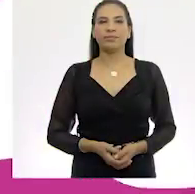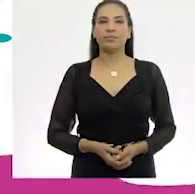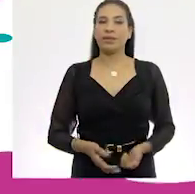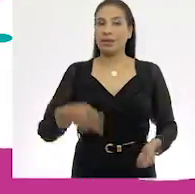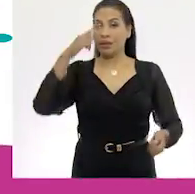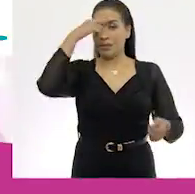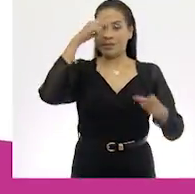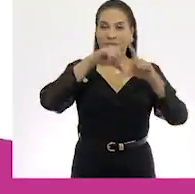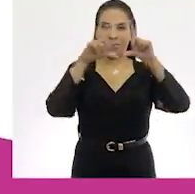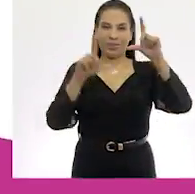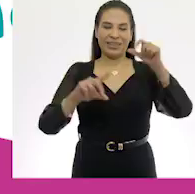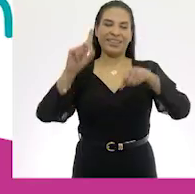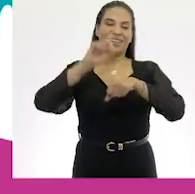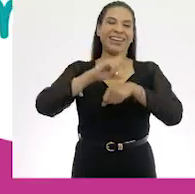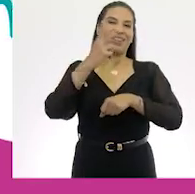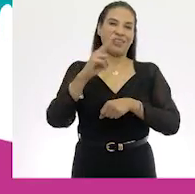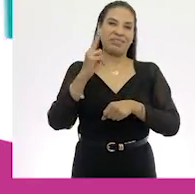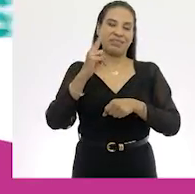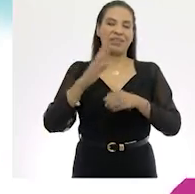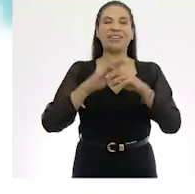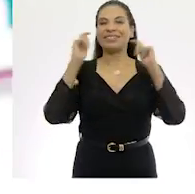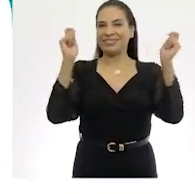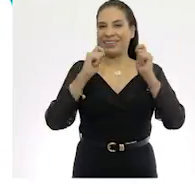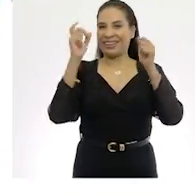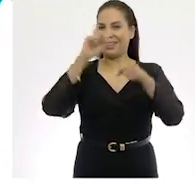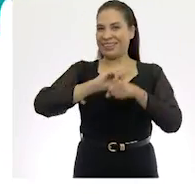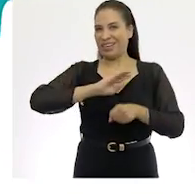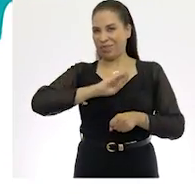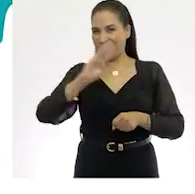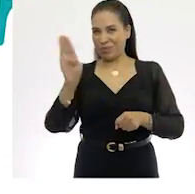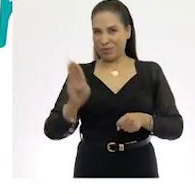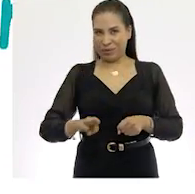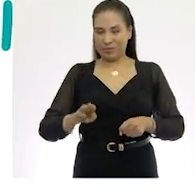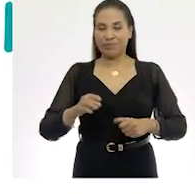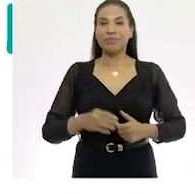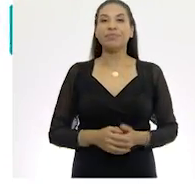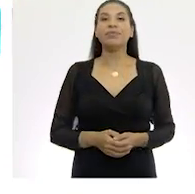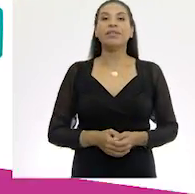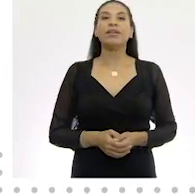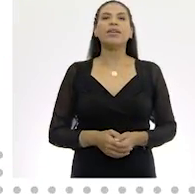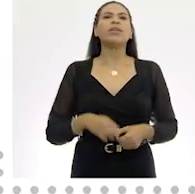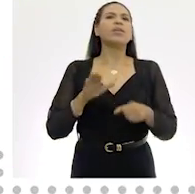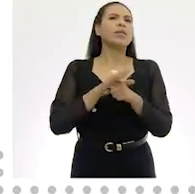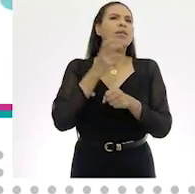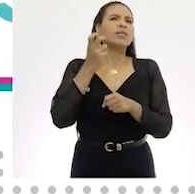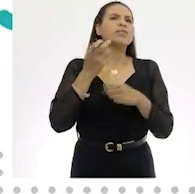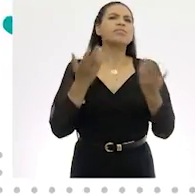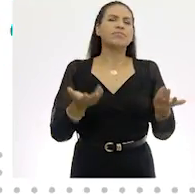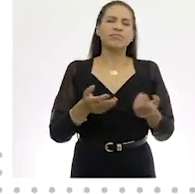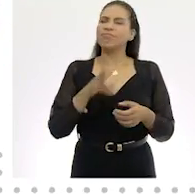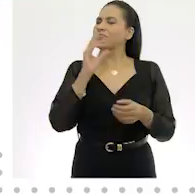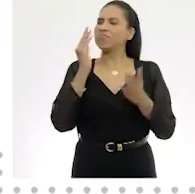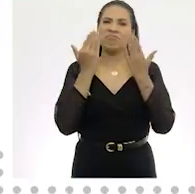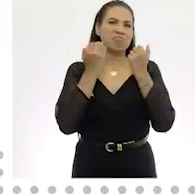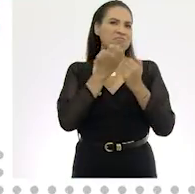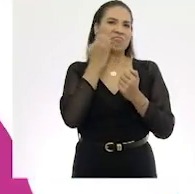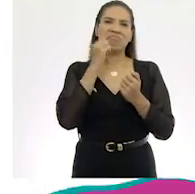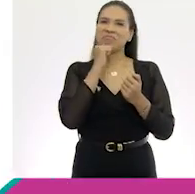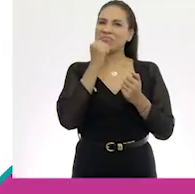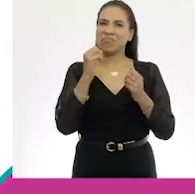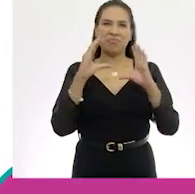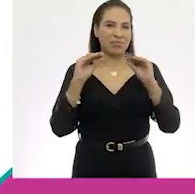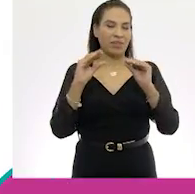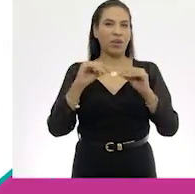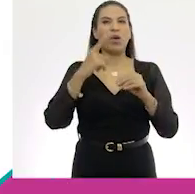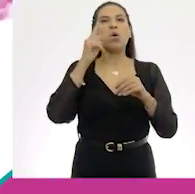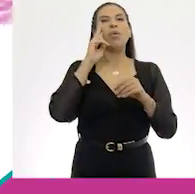En México, el 2 de noviembre festejamos el Día de los Fieles Difuntos. Por eso, no tendremos clases,